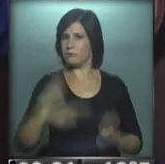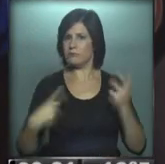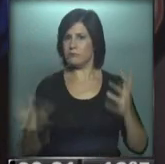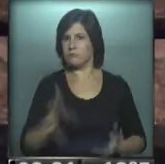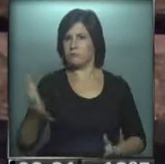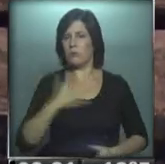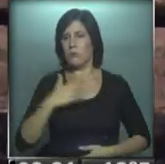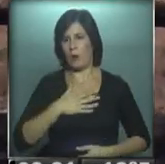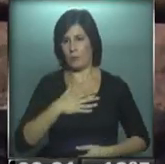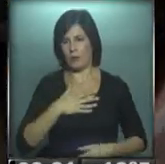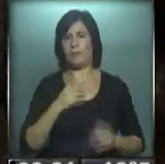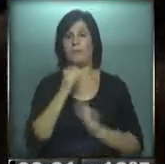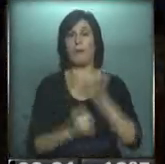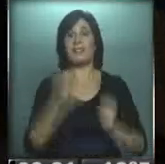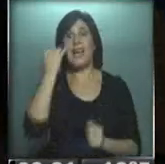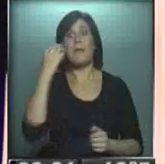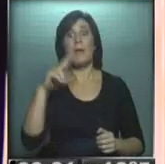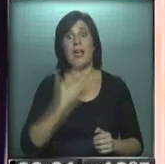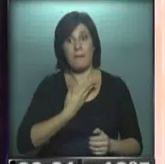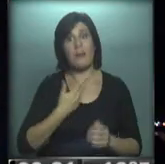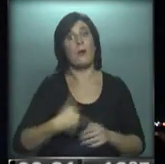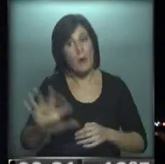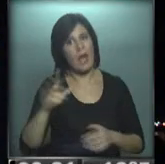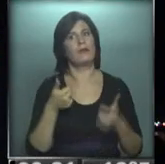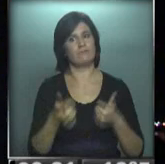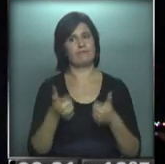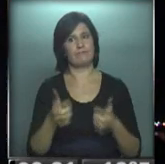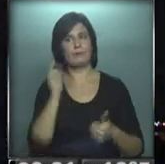es la llave para abrir esa puerta.